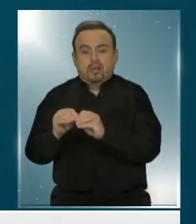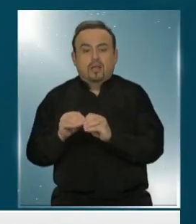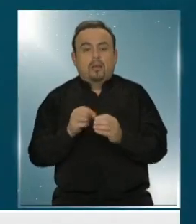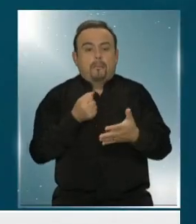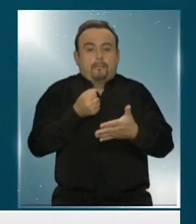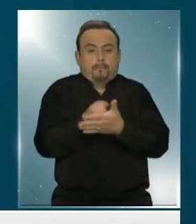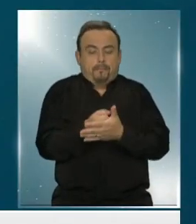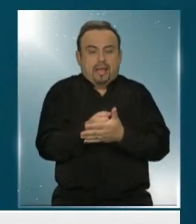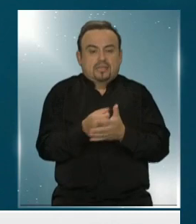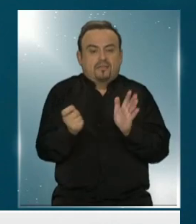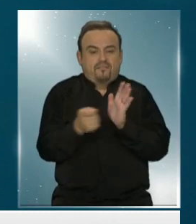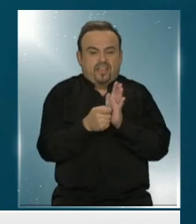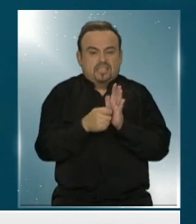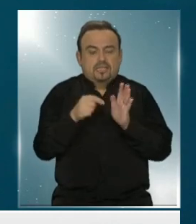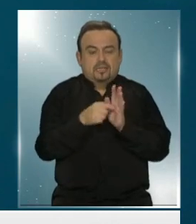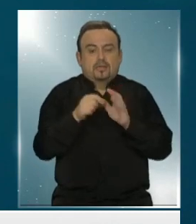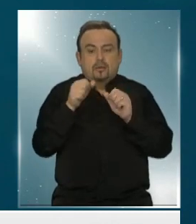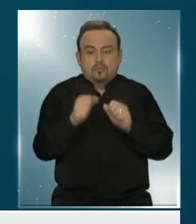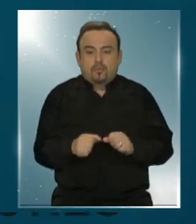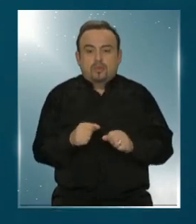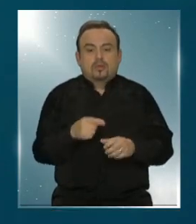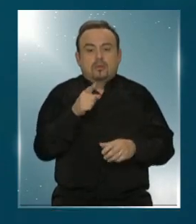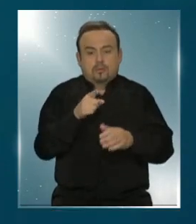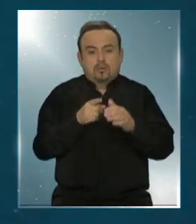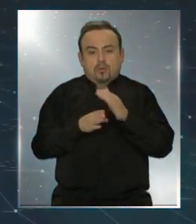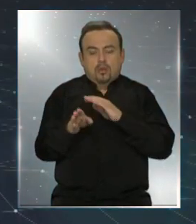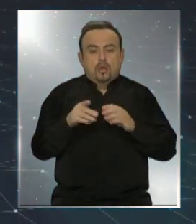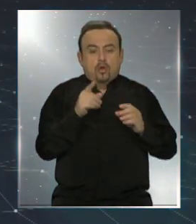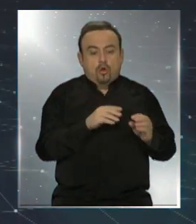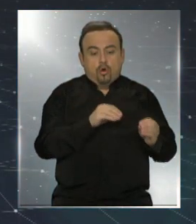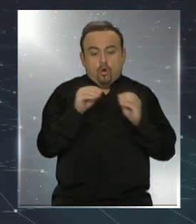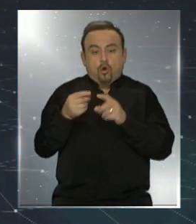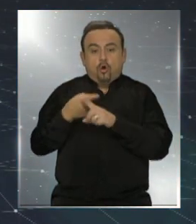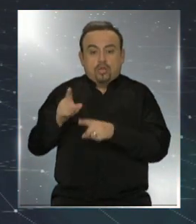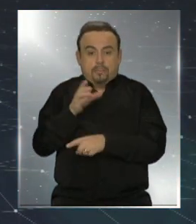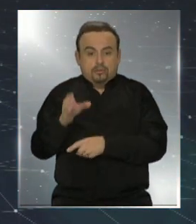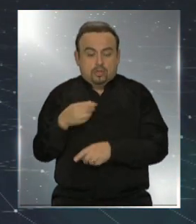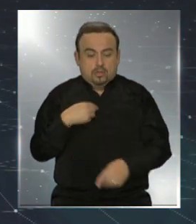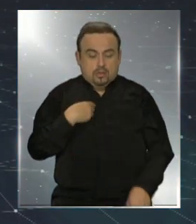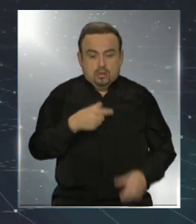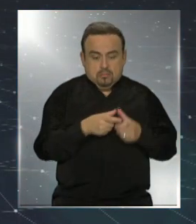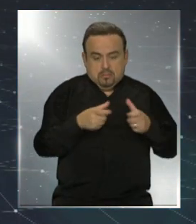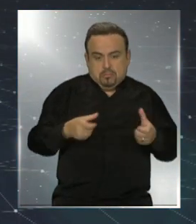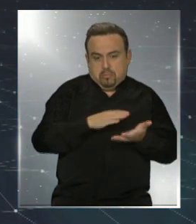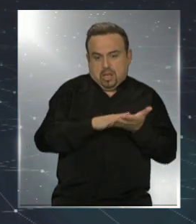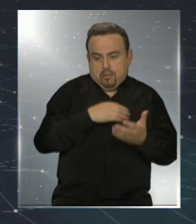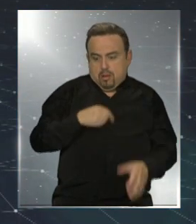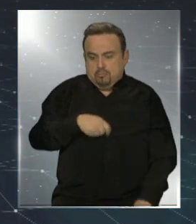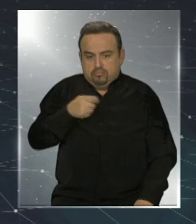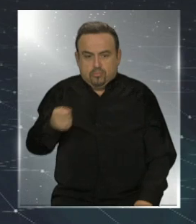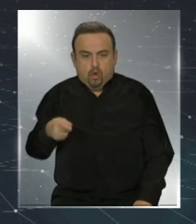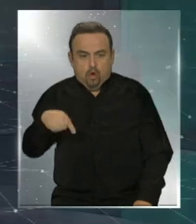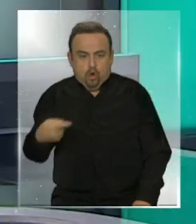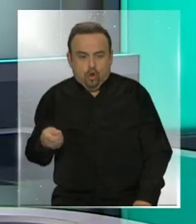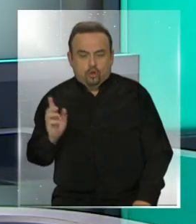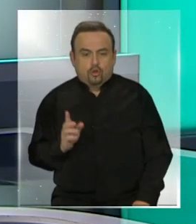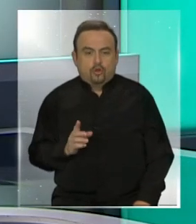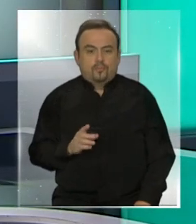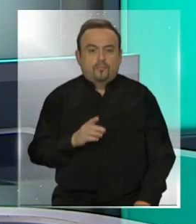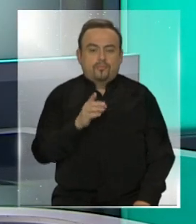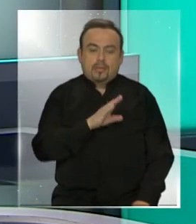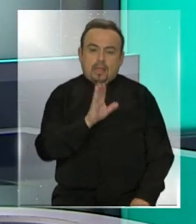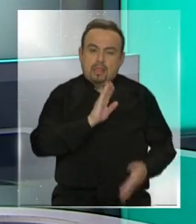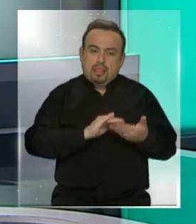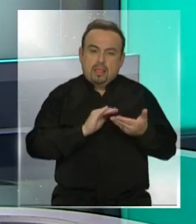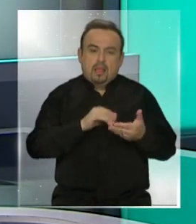caso y sobre todo permitiendo también la accesibilidad que uno pueda transferir transferir dijo el ticket aéreo por ejemplo y sin ánimo de exculpar pero